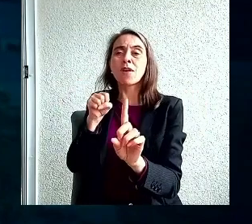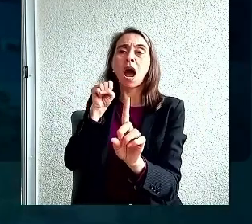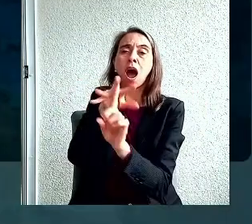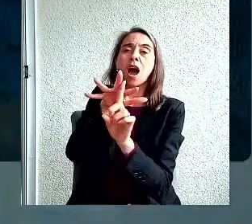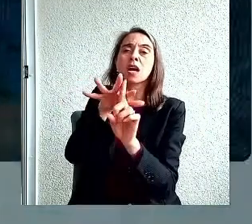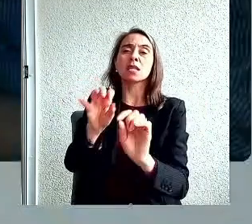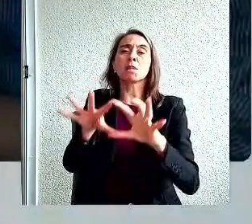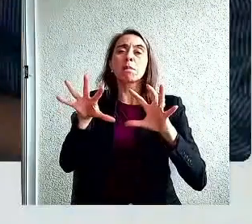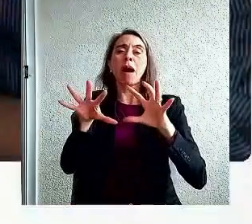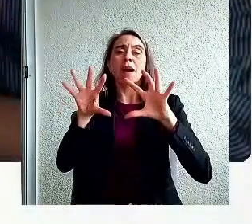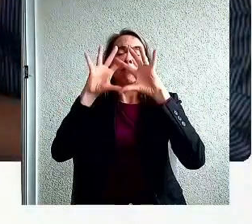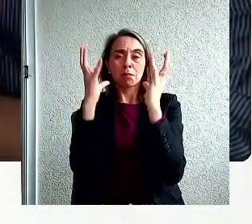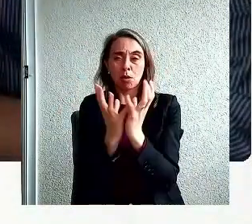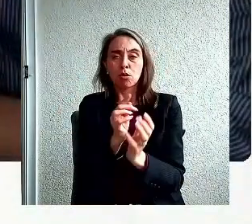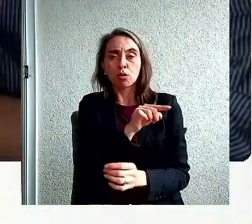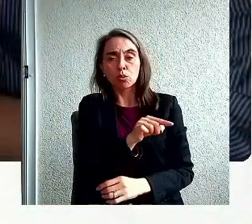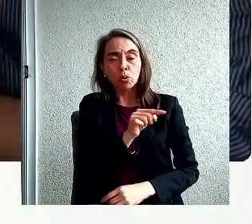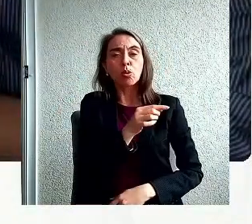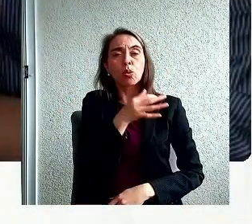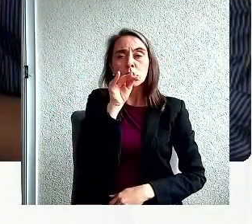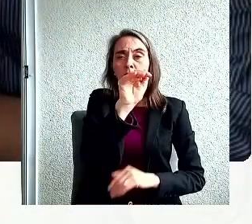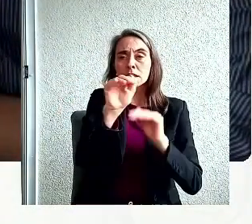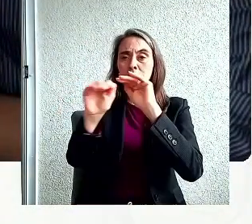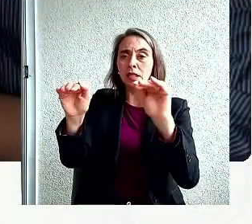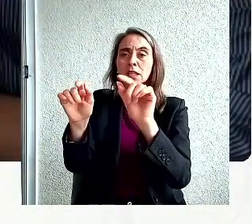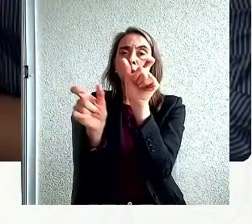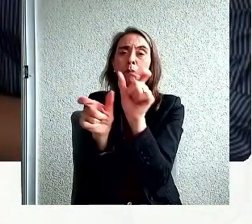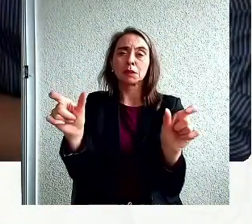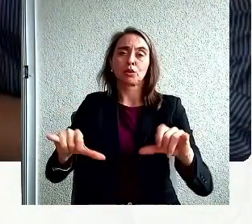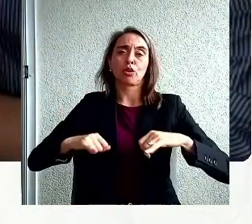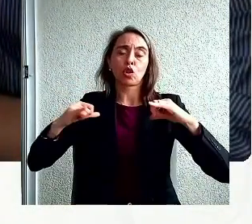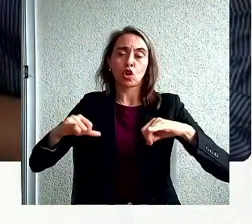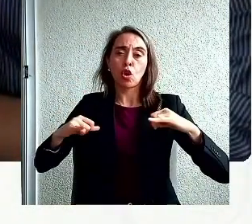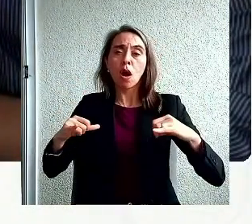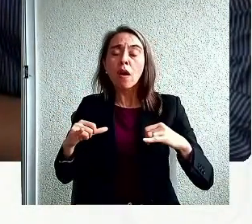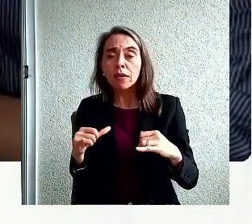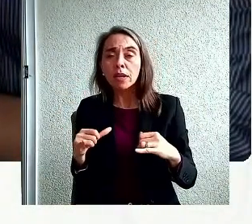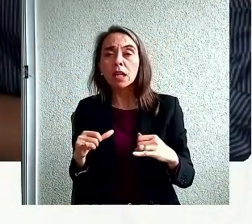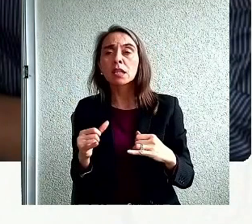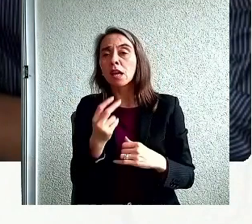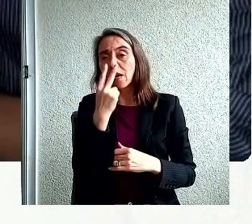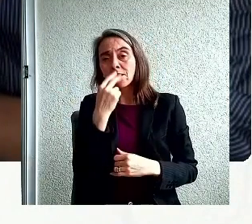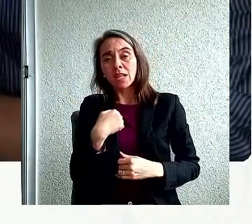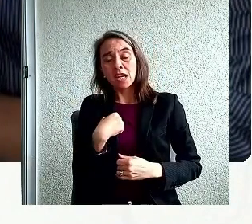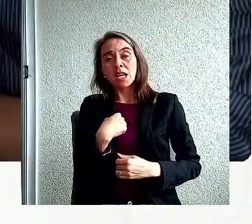granito de arena es muy lejano a hacer algo? ¿Cómo podrían justamente ayudar?